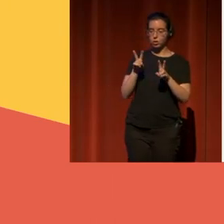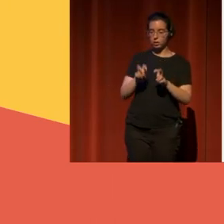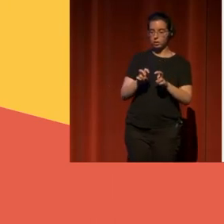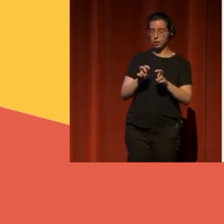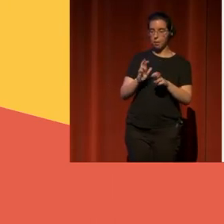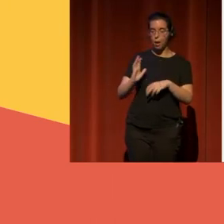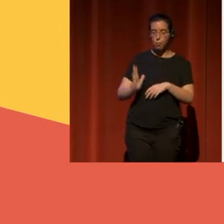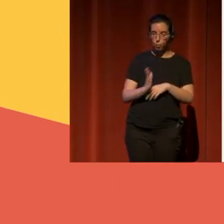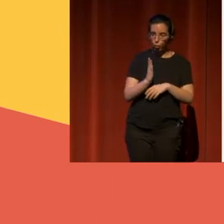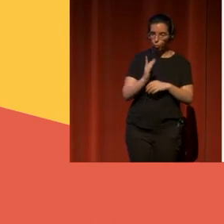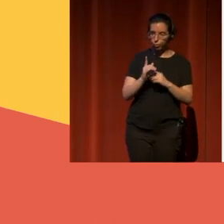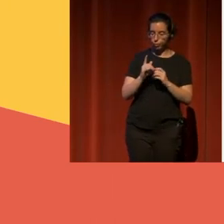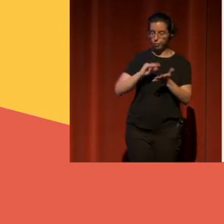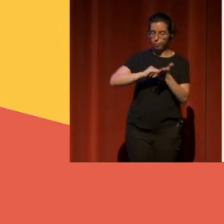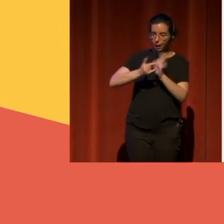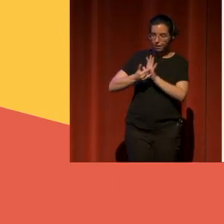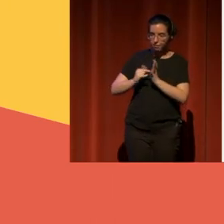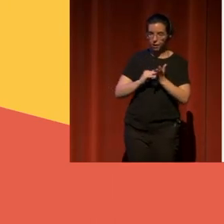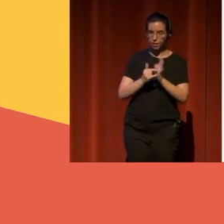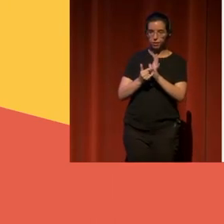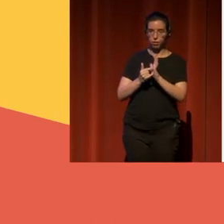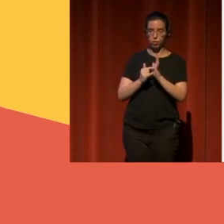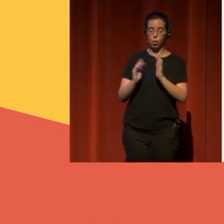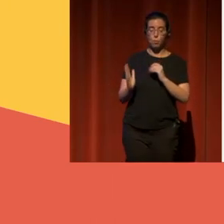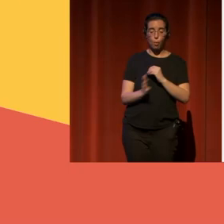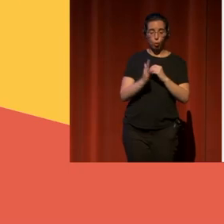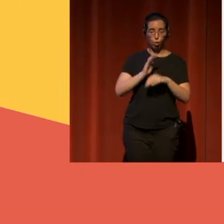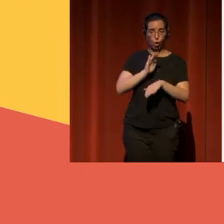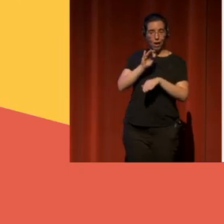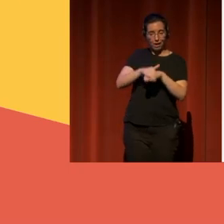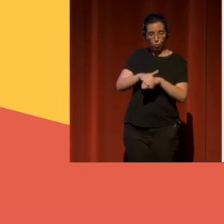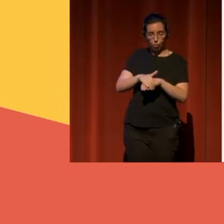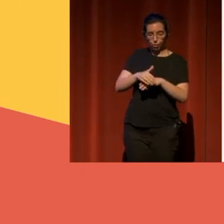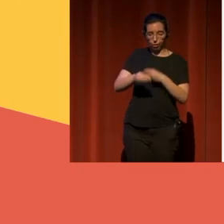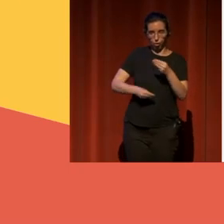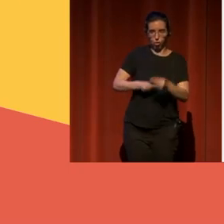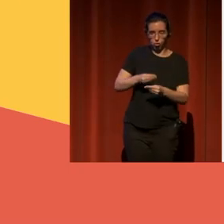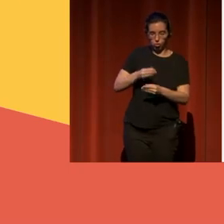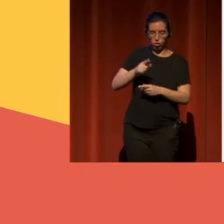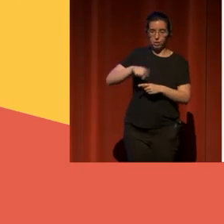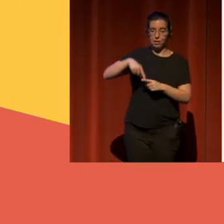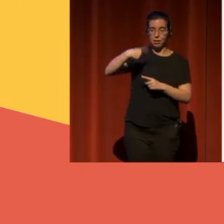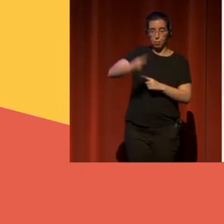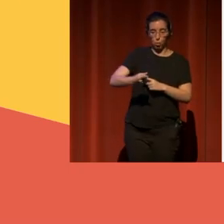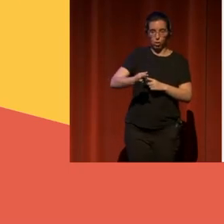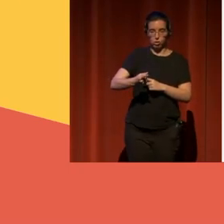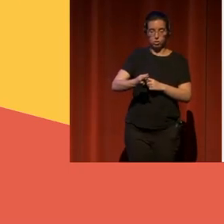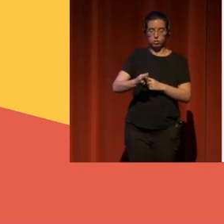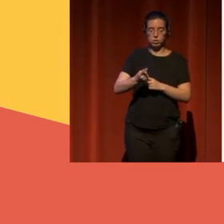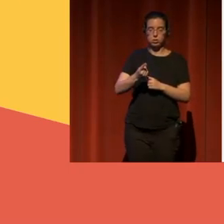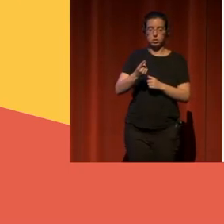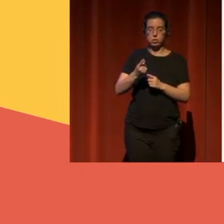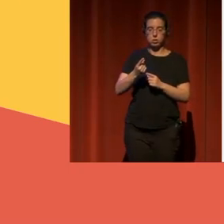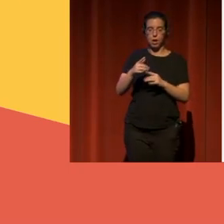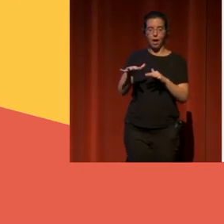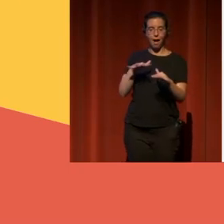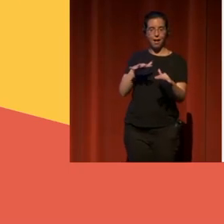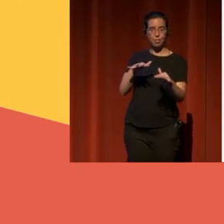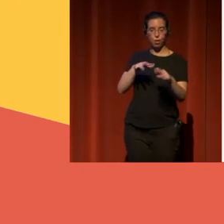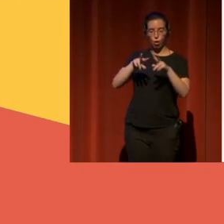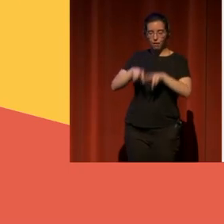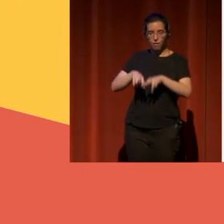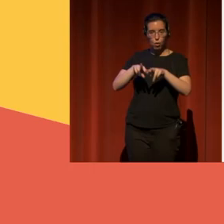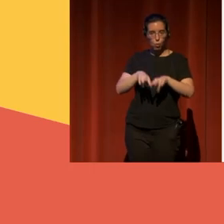con la planificación, la producción, que es la ejecución, y la postproducción, que recoge las acciones de evaluación,